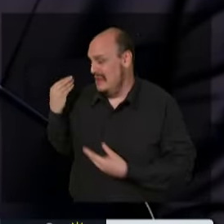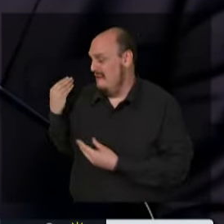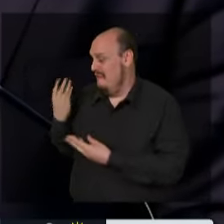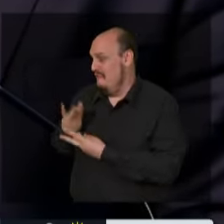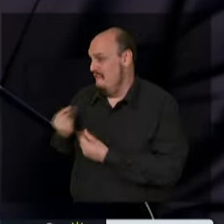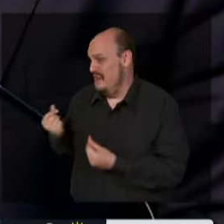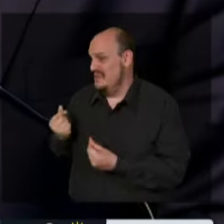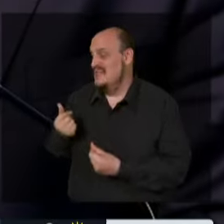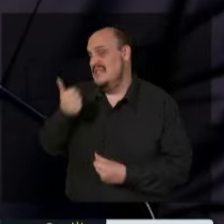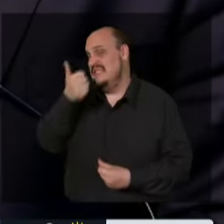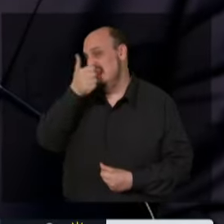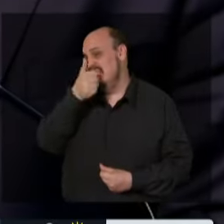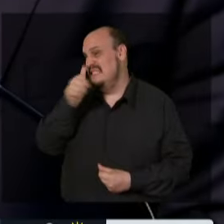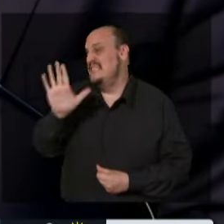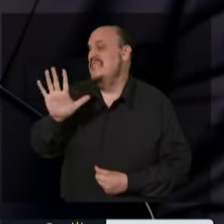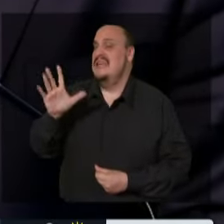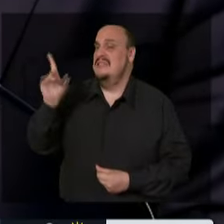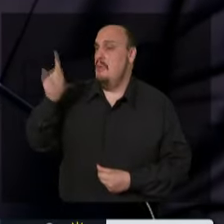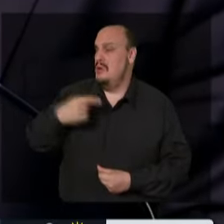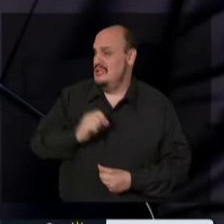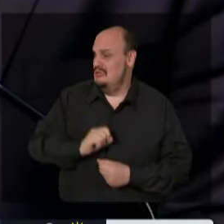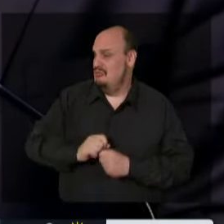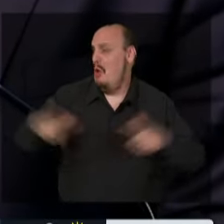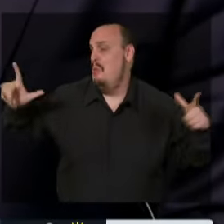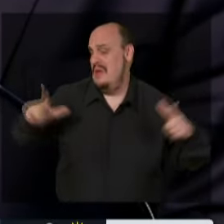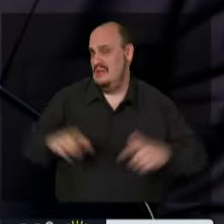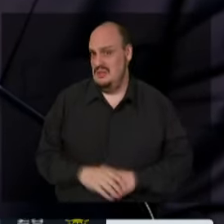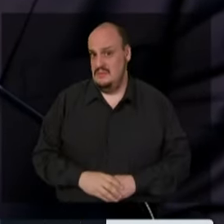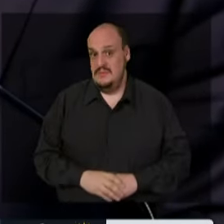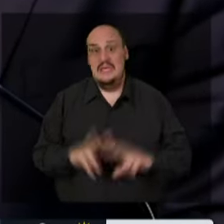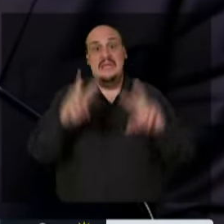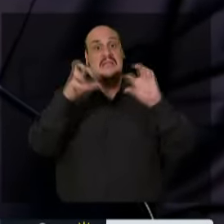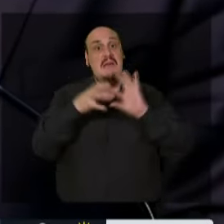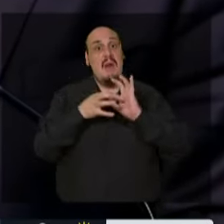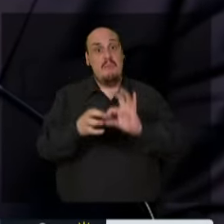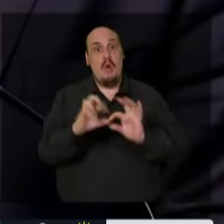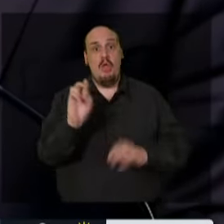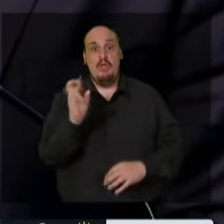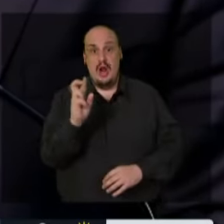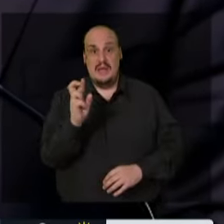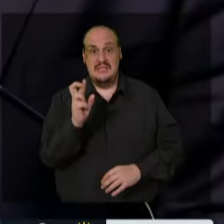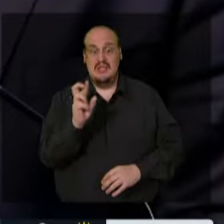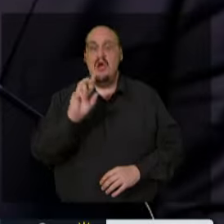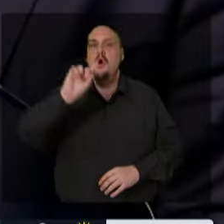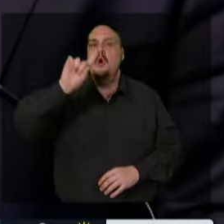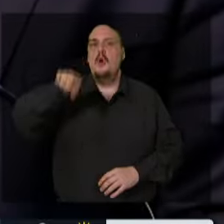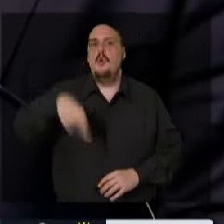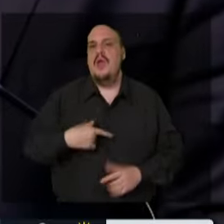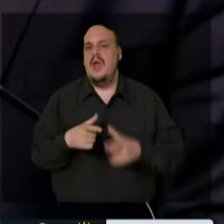25, 60% de aumento. Y por último, la dolarización es lo que genera la tentación del dólar.